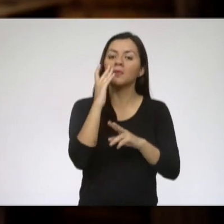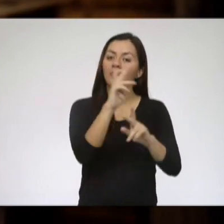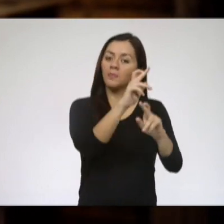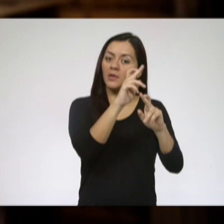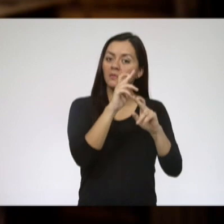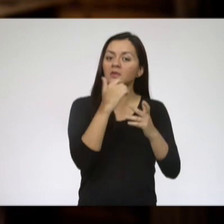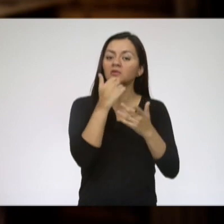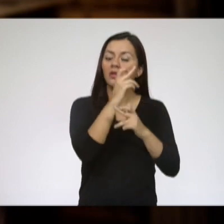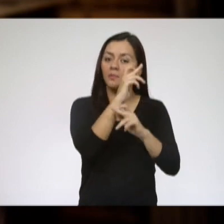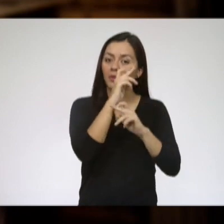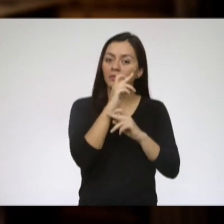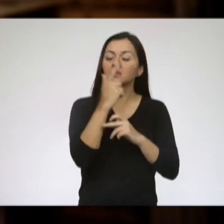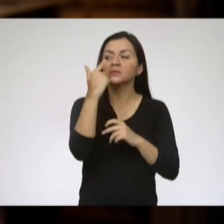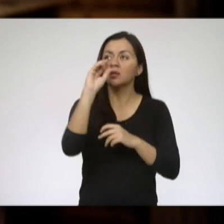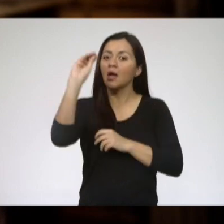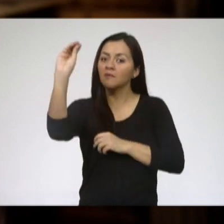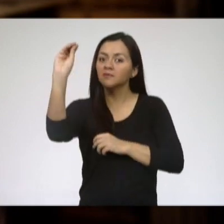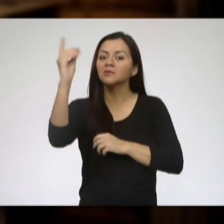hacemos, porque